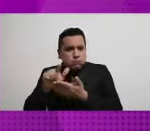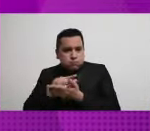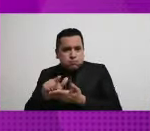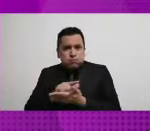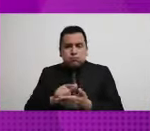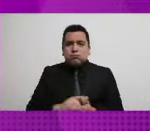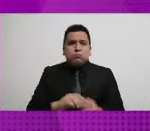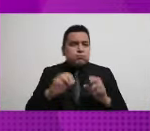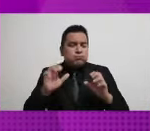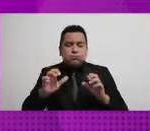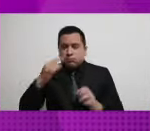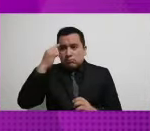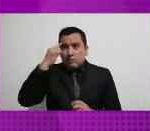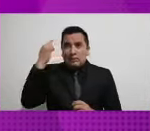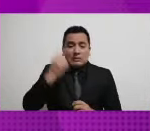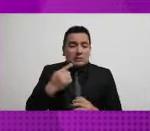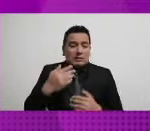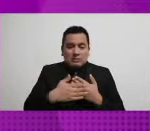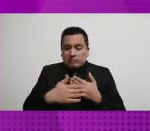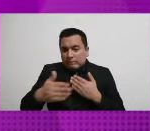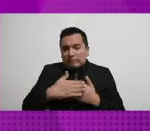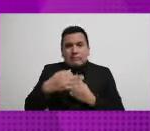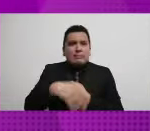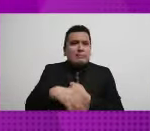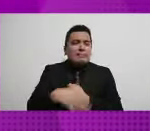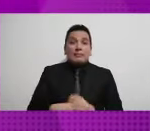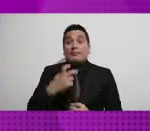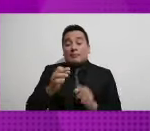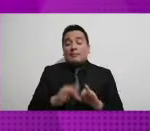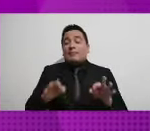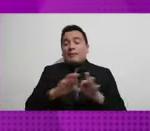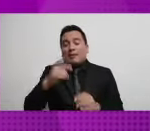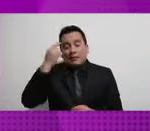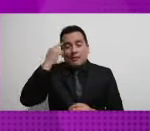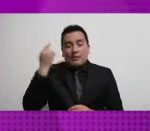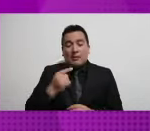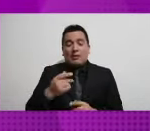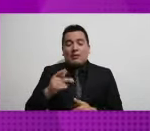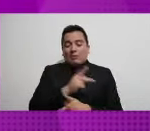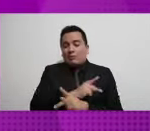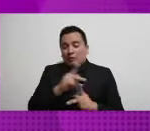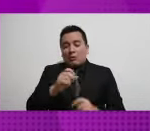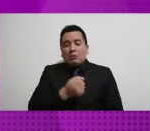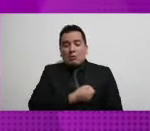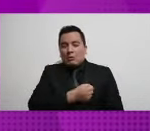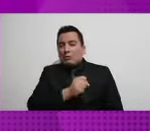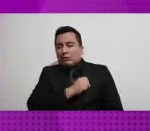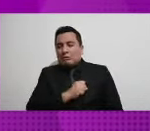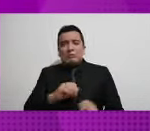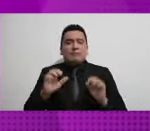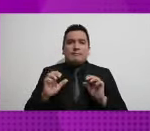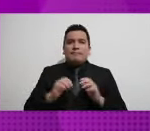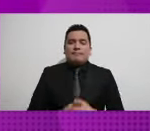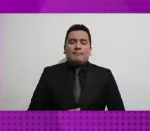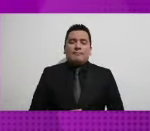tomar de aquí a la jornada electoral, bueno, son parte fundamental para salvaguardar la salud de la